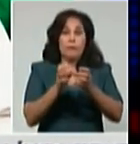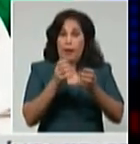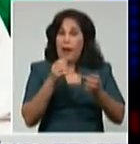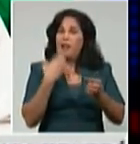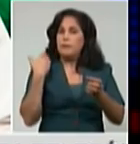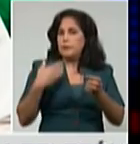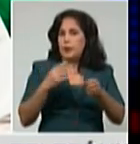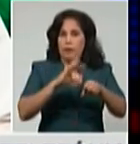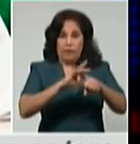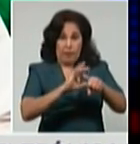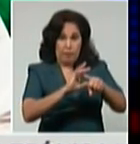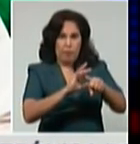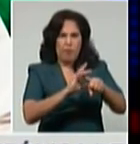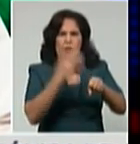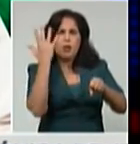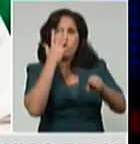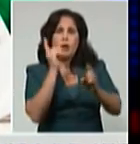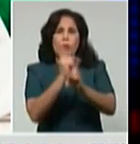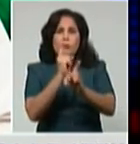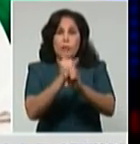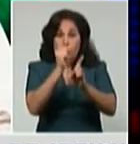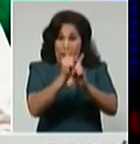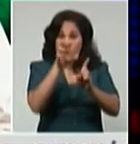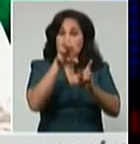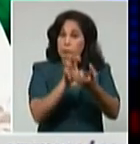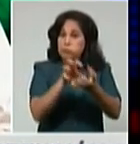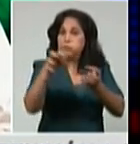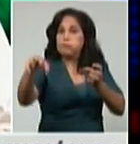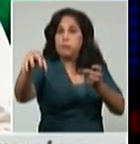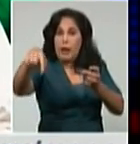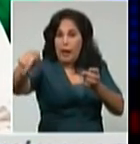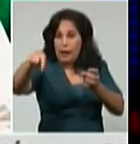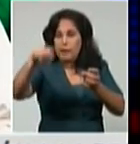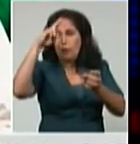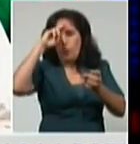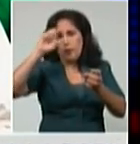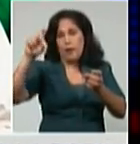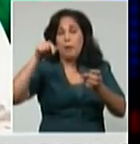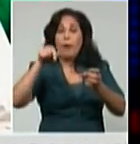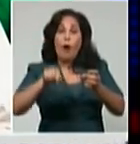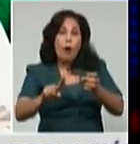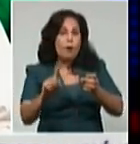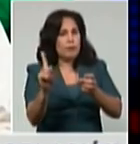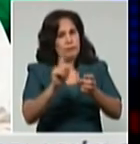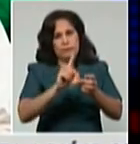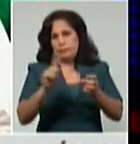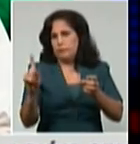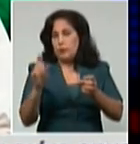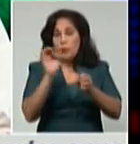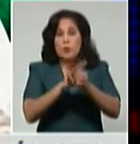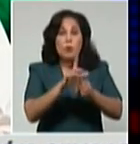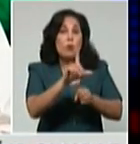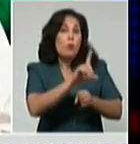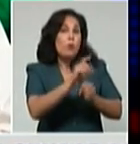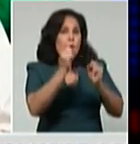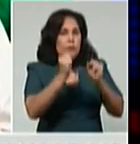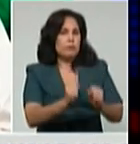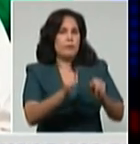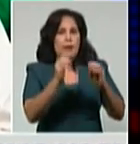aislamiento, algunas veces en algún hospital, pero este contacto ya a partir del lunes está en su